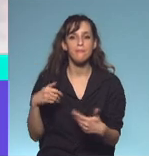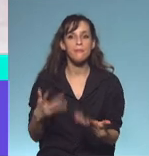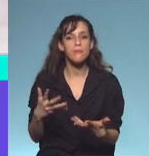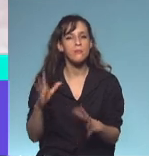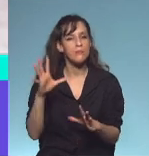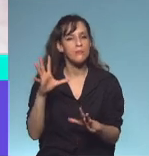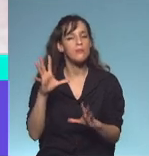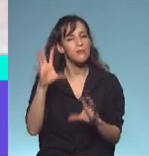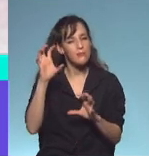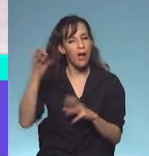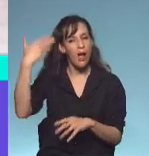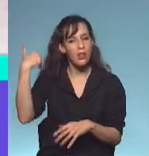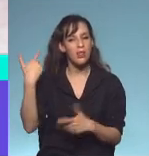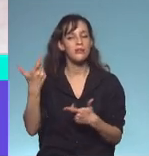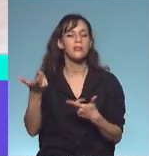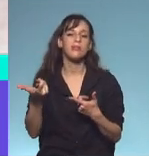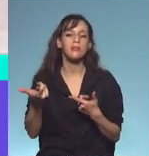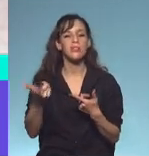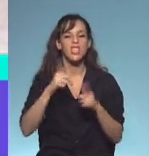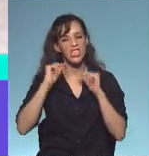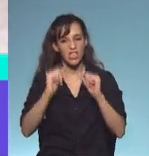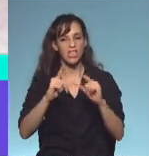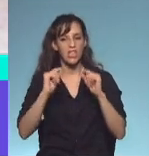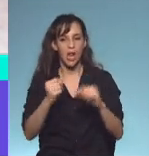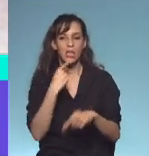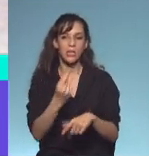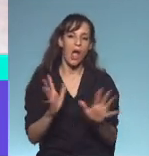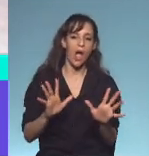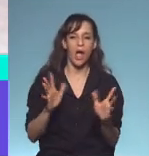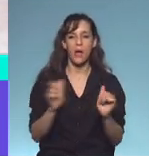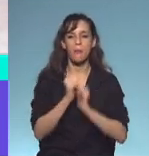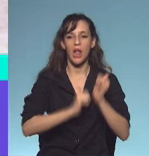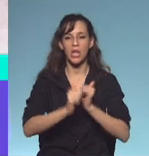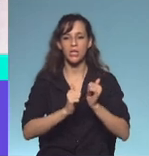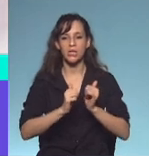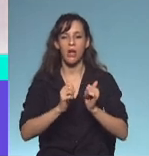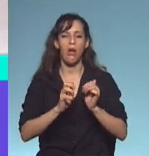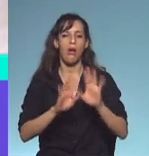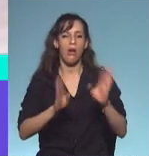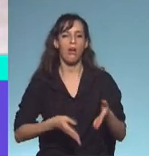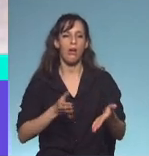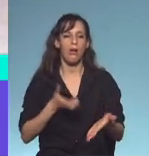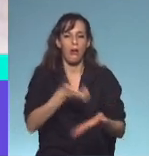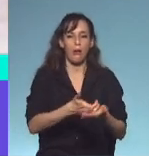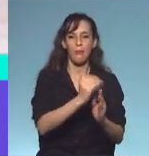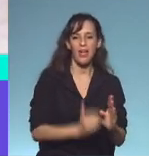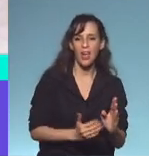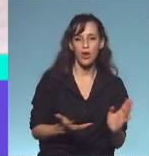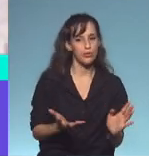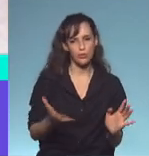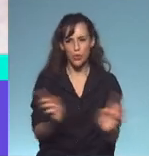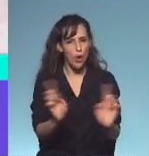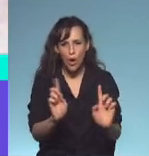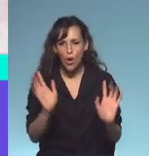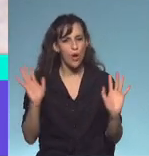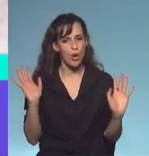al principio se criticaba este aporte, decía, bueno, las empresas van a dejar de invertir porque esto supone que se les saca excedente. Y digo, de ninguna manera,